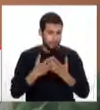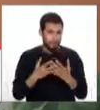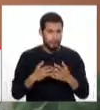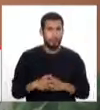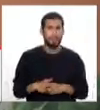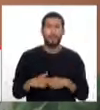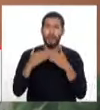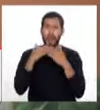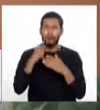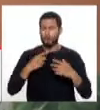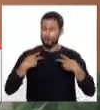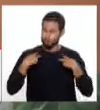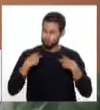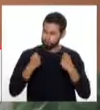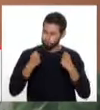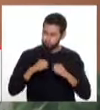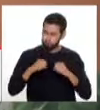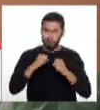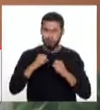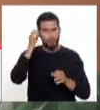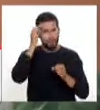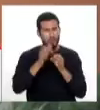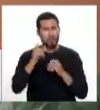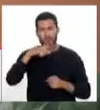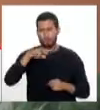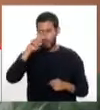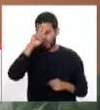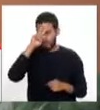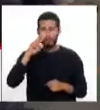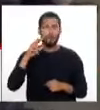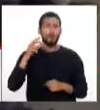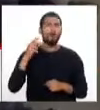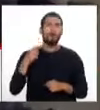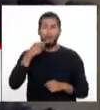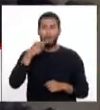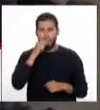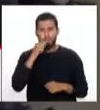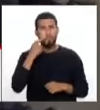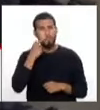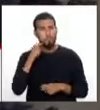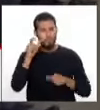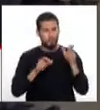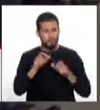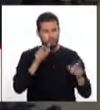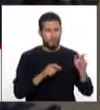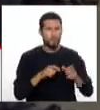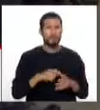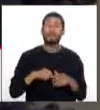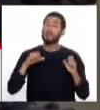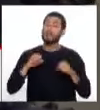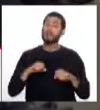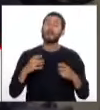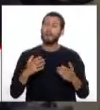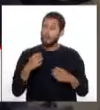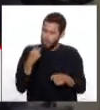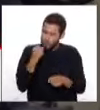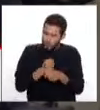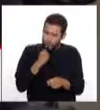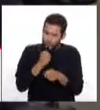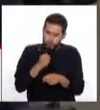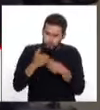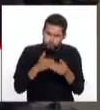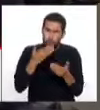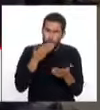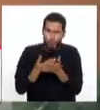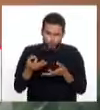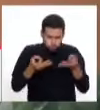gracias al coraje y la fe de las peruanas y peruanos y a un manejo responsable y eficiente de